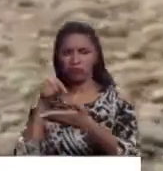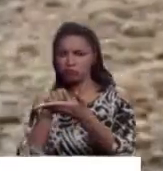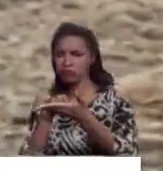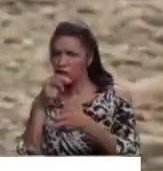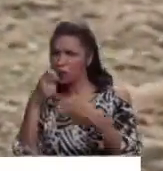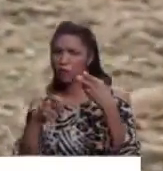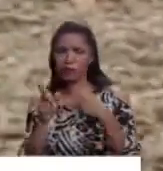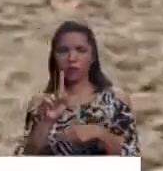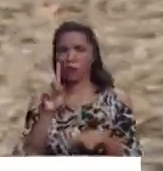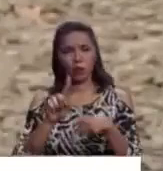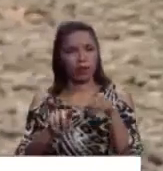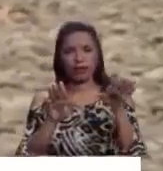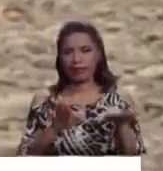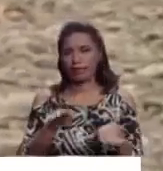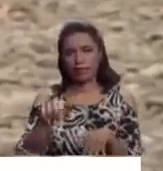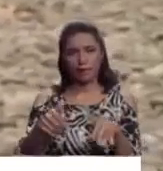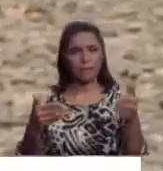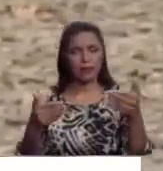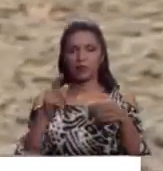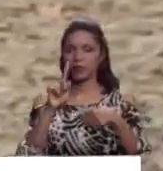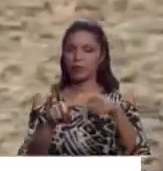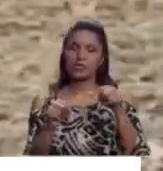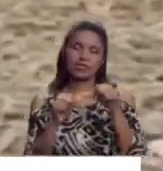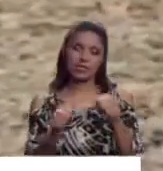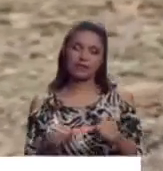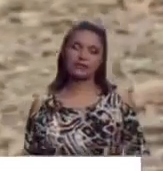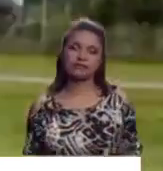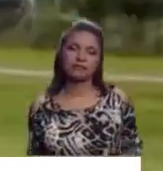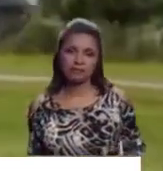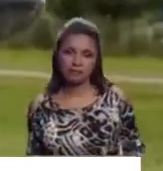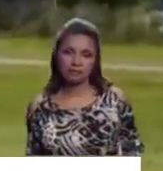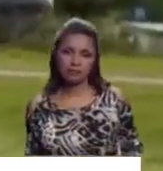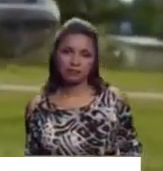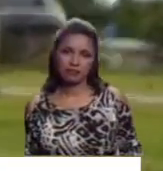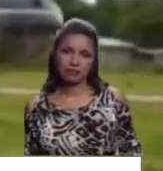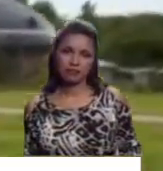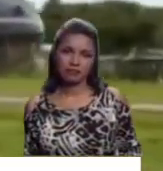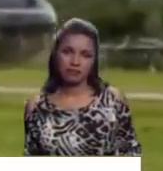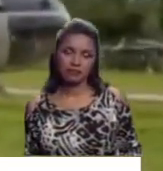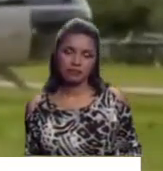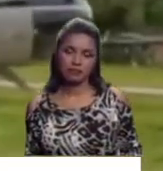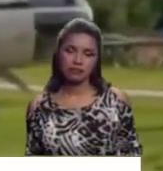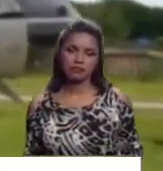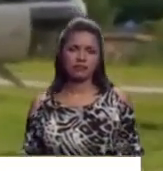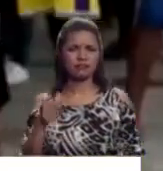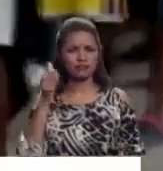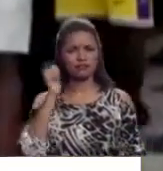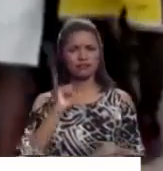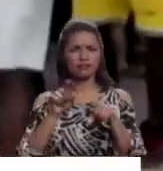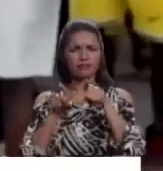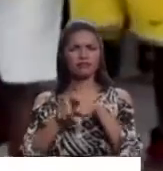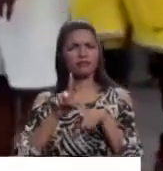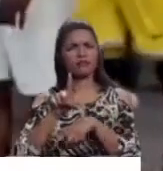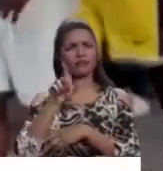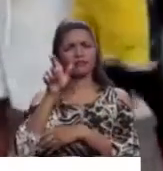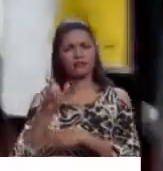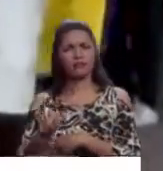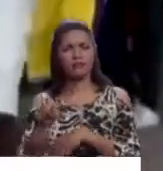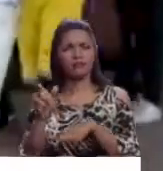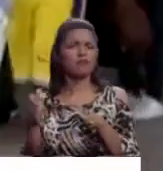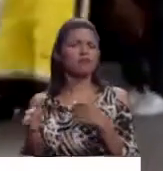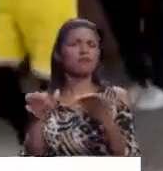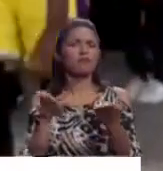riesgo o un peligro, no solo para los panameños, sino para toda la región. Se nos dijo también ayer, en el día de ayer, sobre el fallecimiento de una persona en Bajo